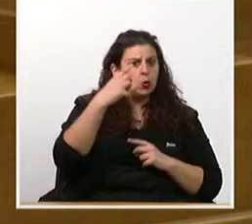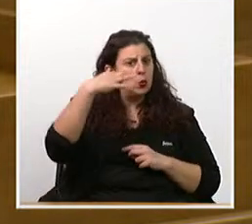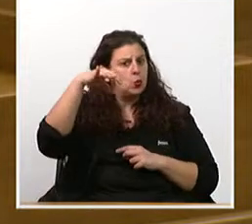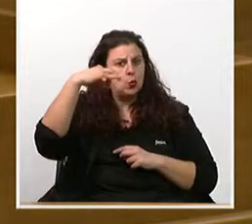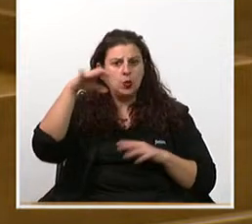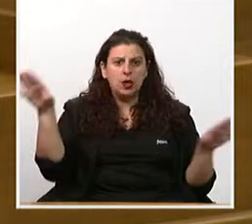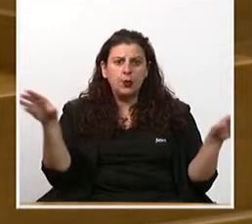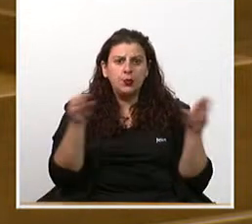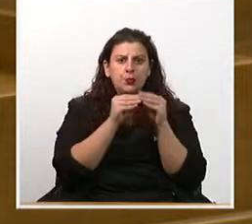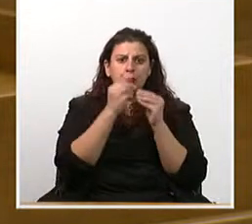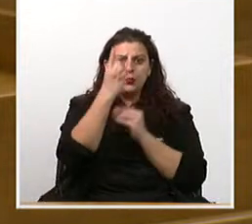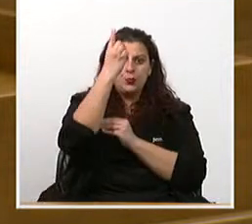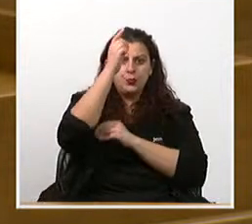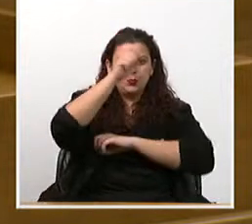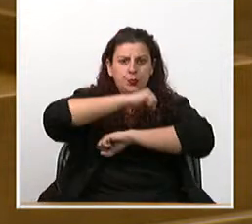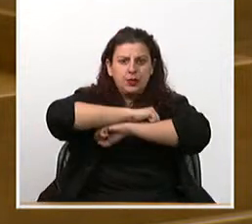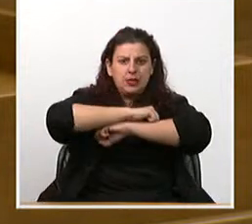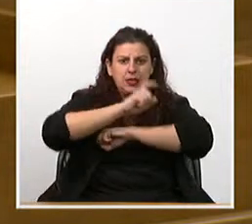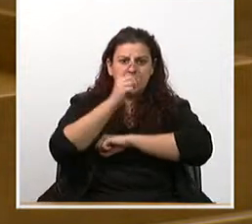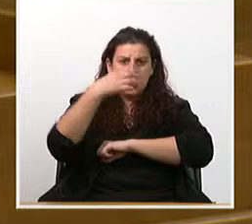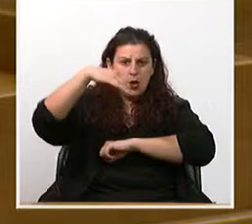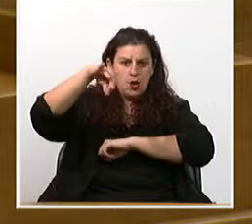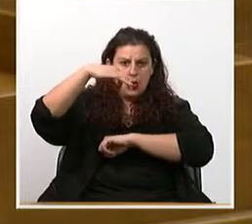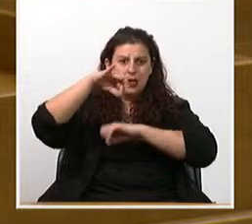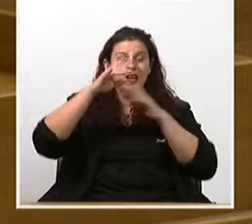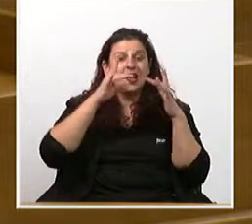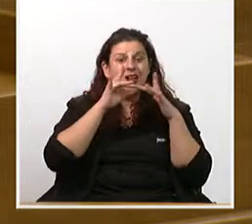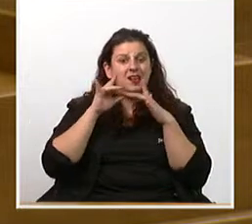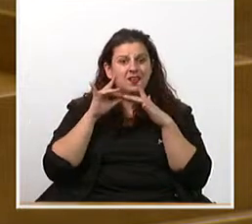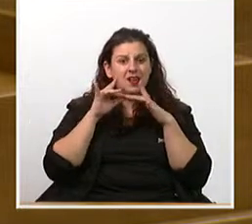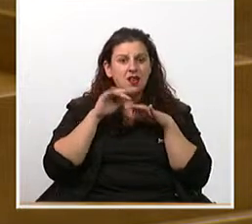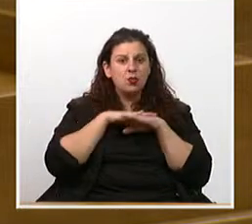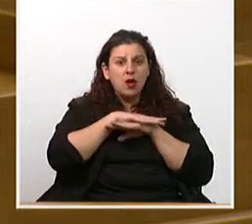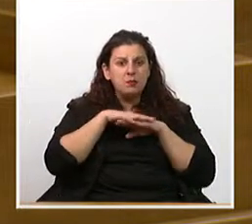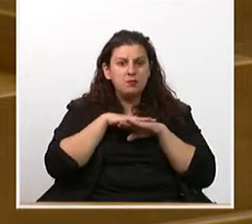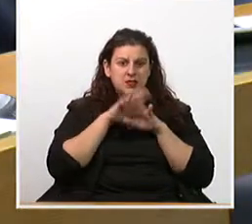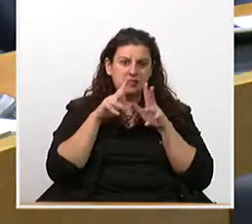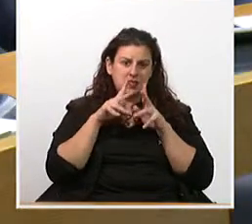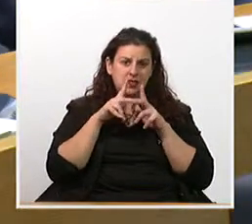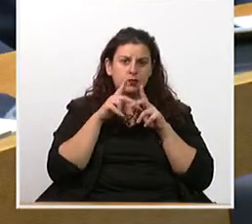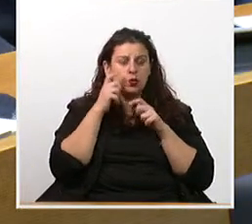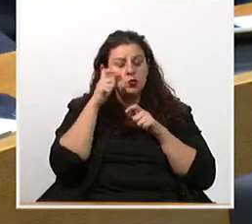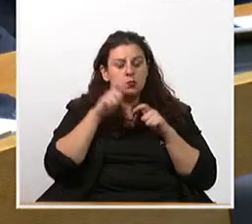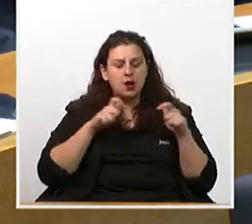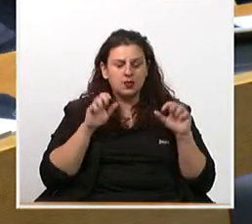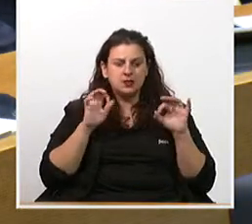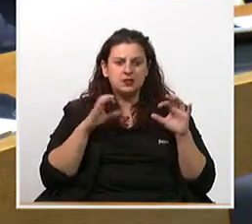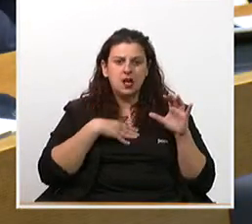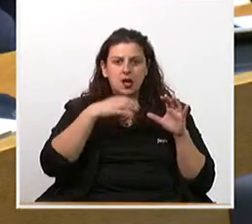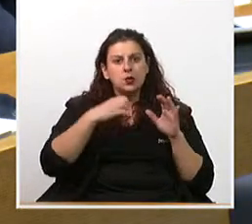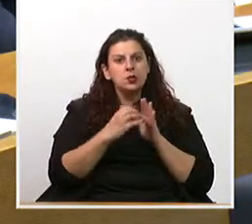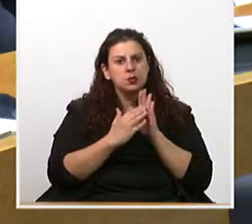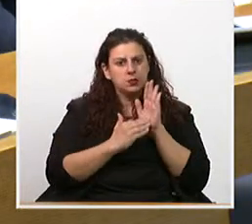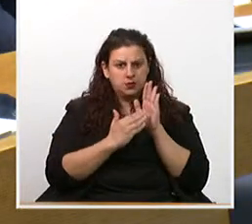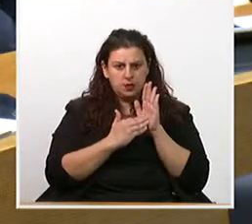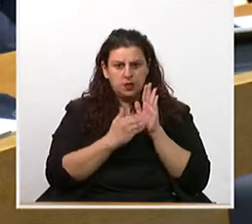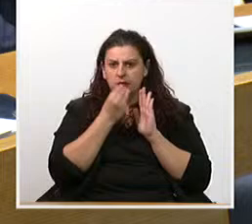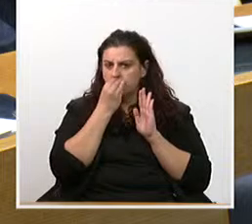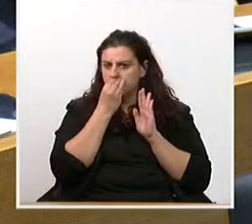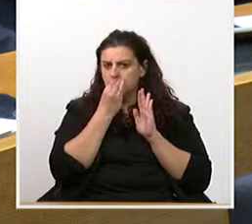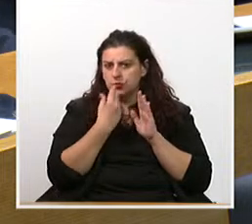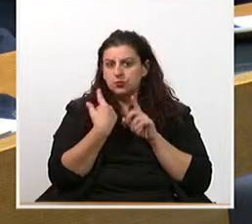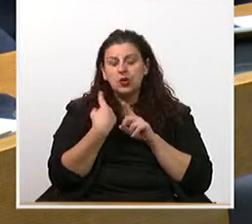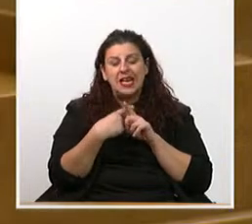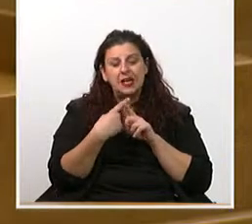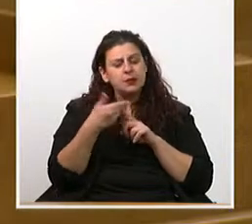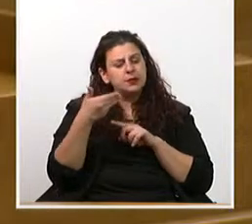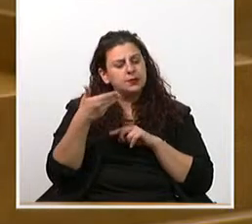coordinando desde el liderazgo administrativo y humano del ayuntamiento de valencia que ha sido otra de los elementos que nos ha